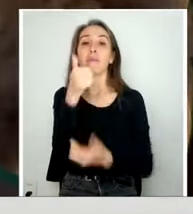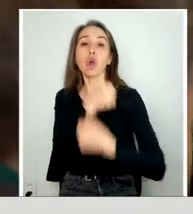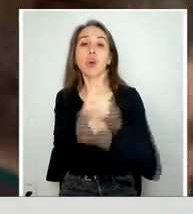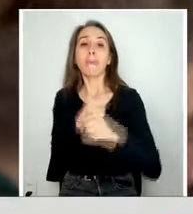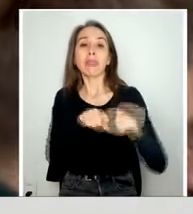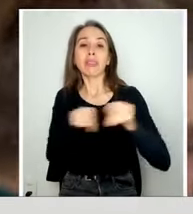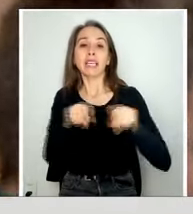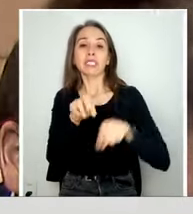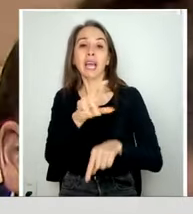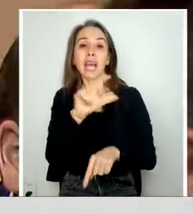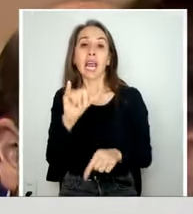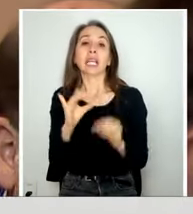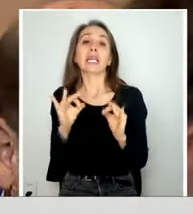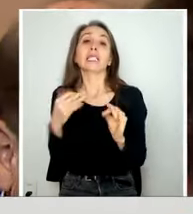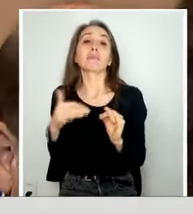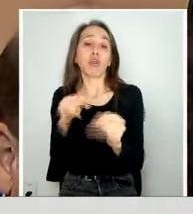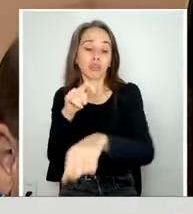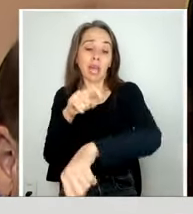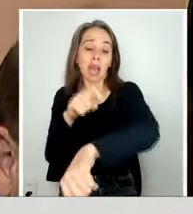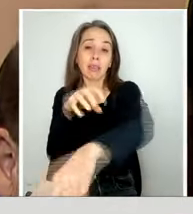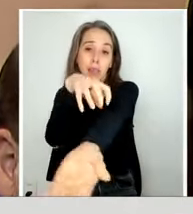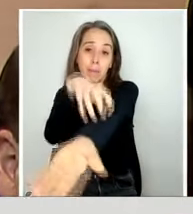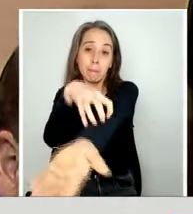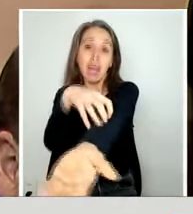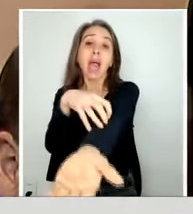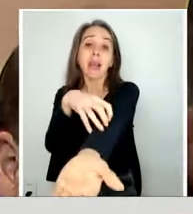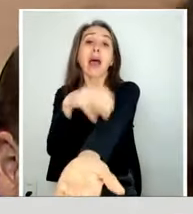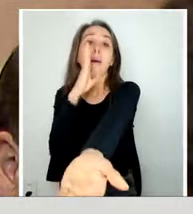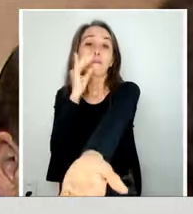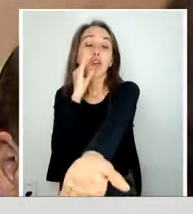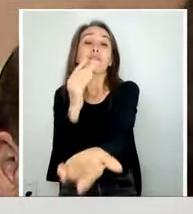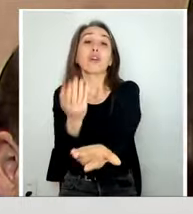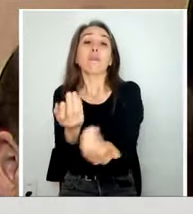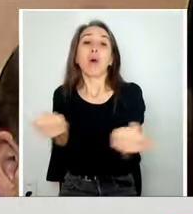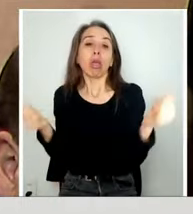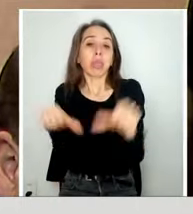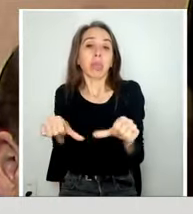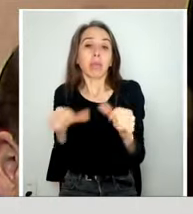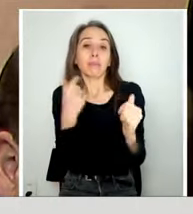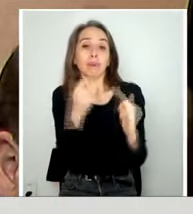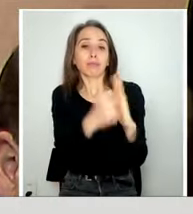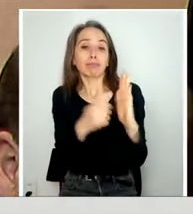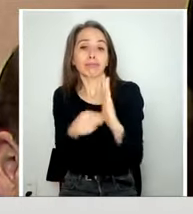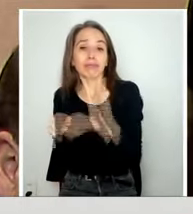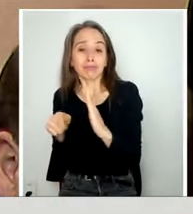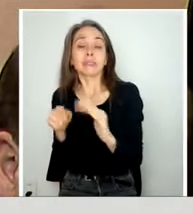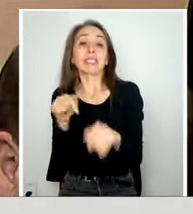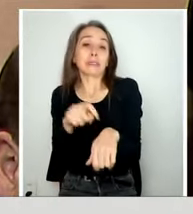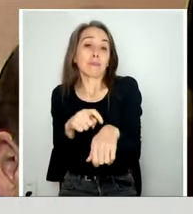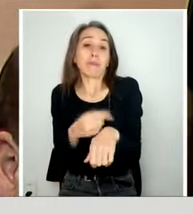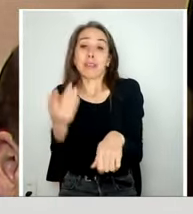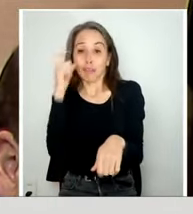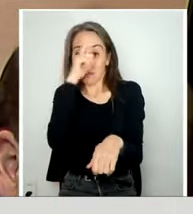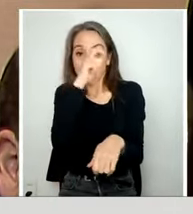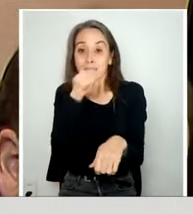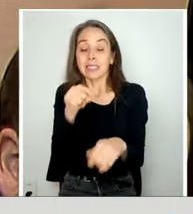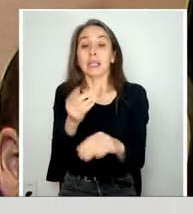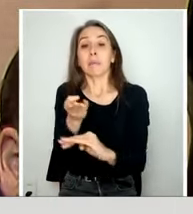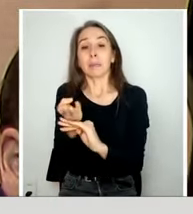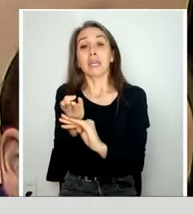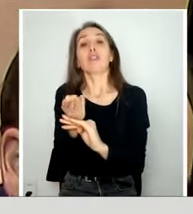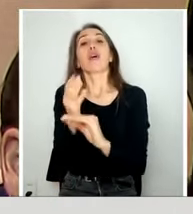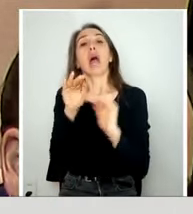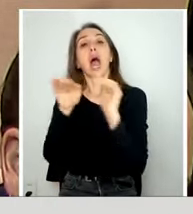en este contexto se hace urgente que hoy podamos promover este tipo de instancias Internacionales y pido que